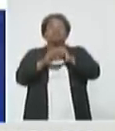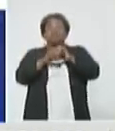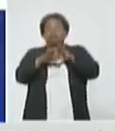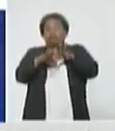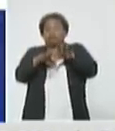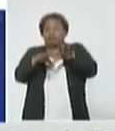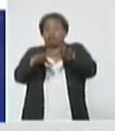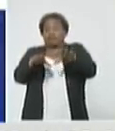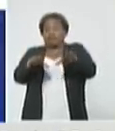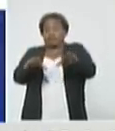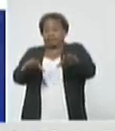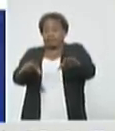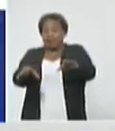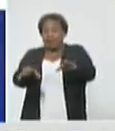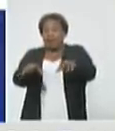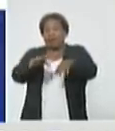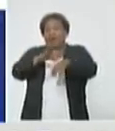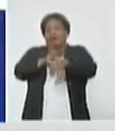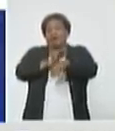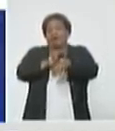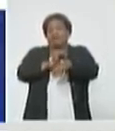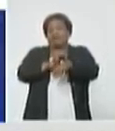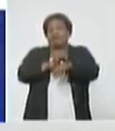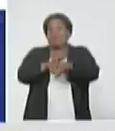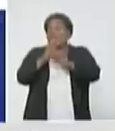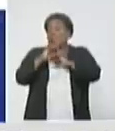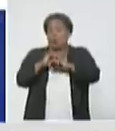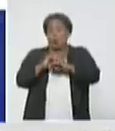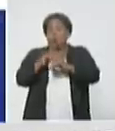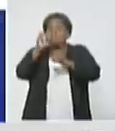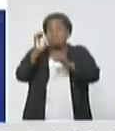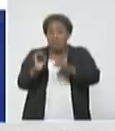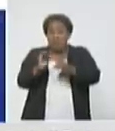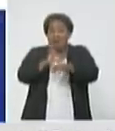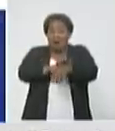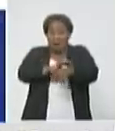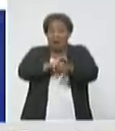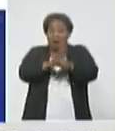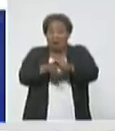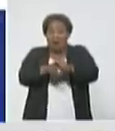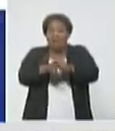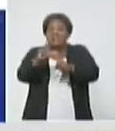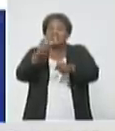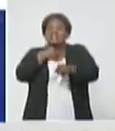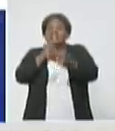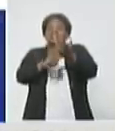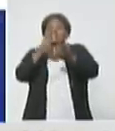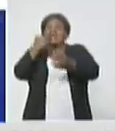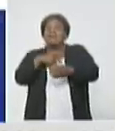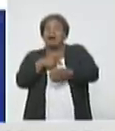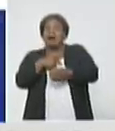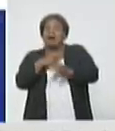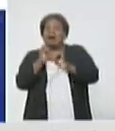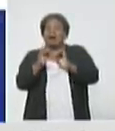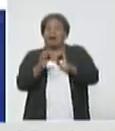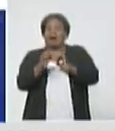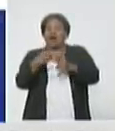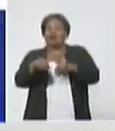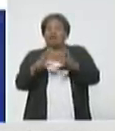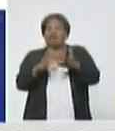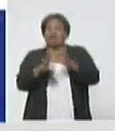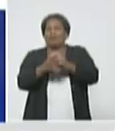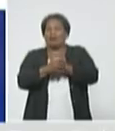de esta nueva cepa, si es que realmente es de coronavirus. Pero yo lo